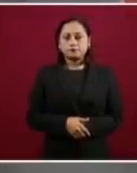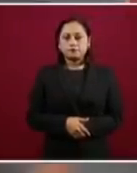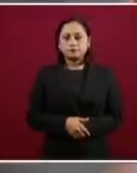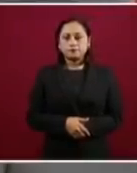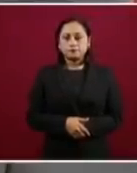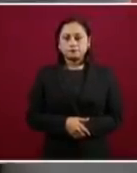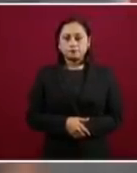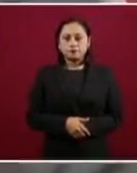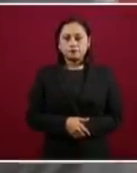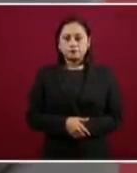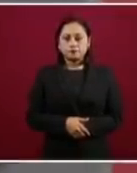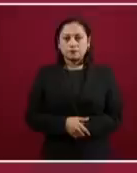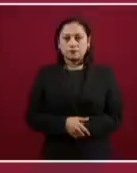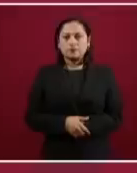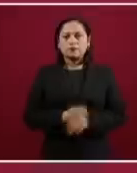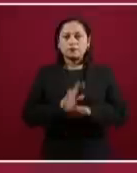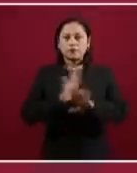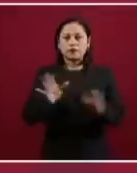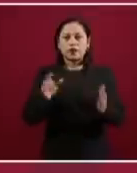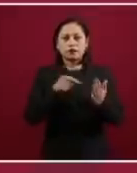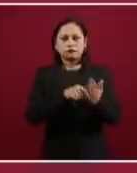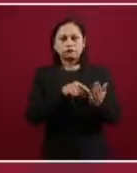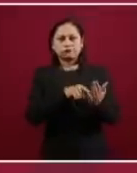lo que se ha destinado